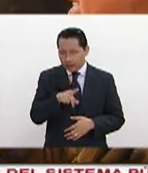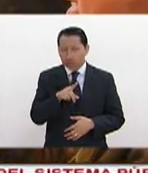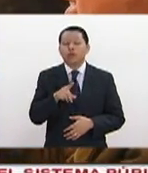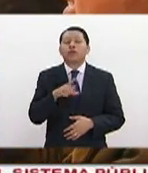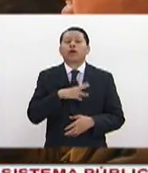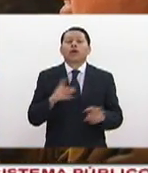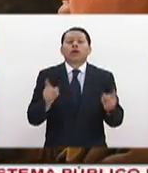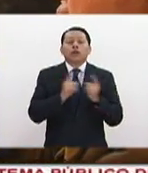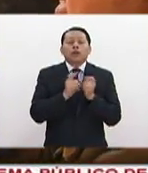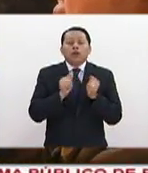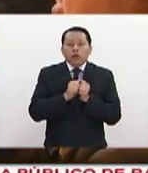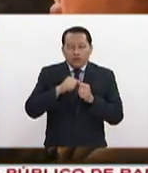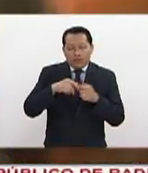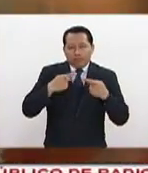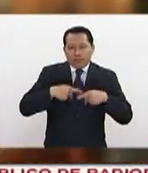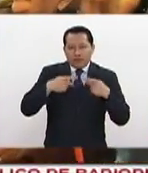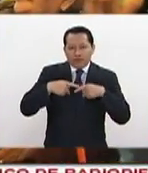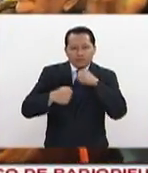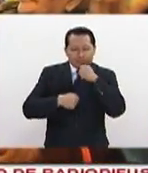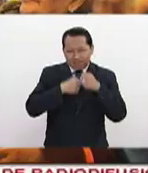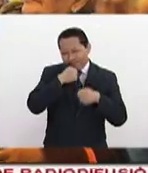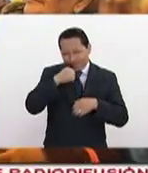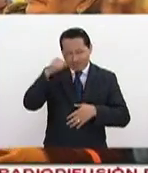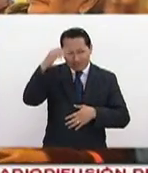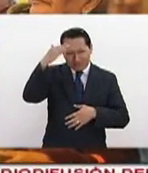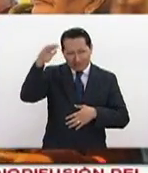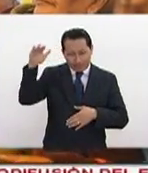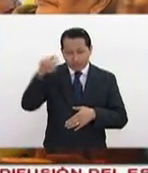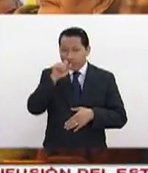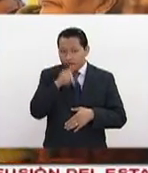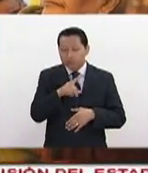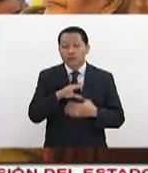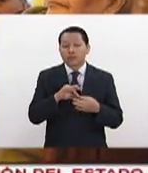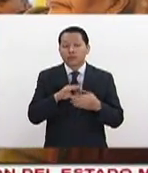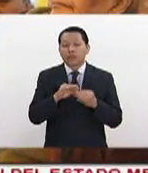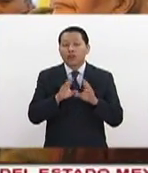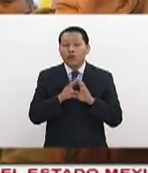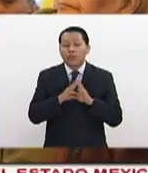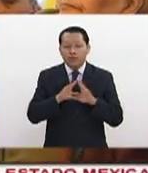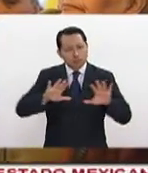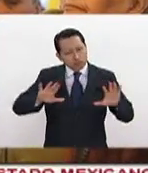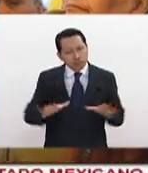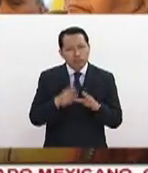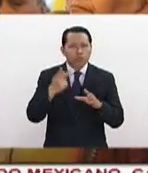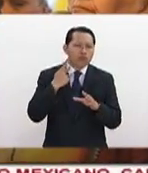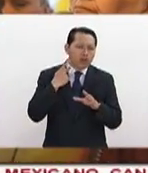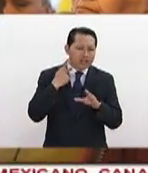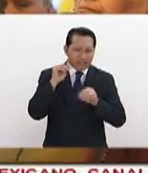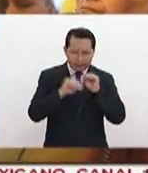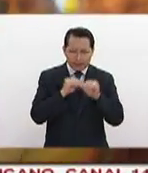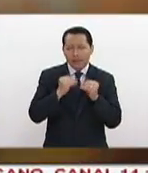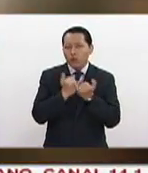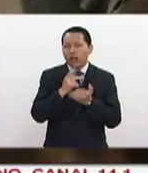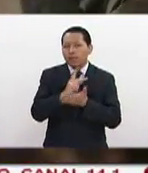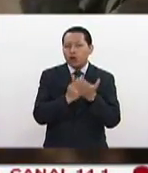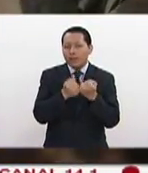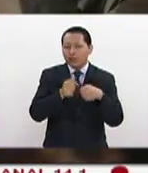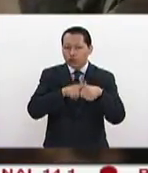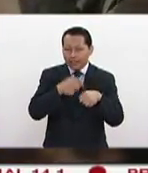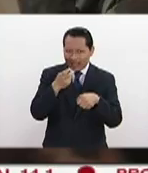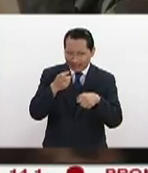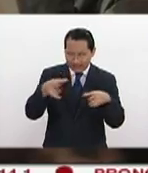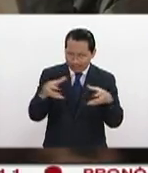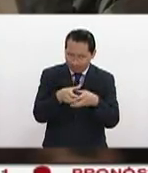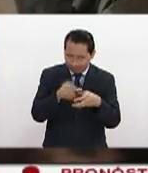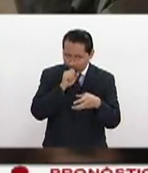tuvo un encuentro con adultos mayores a quienes dijo que de ganar la elección va a impulsar políticas públicas y programas sociales para este